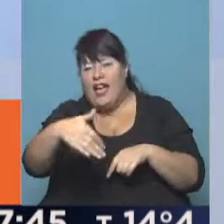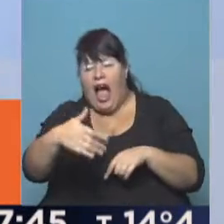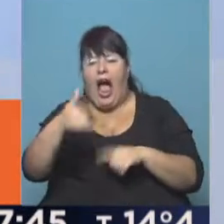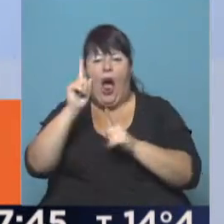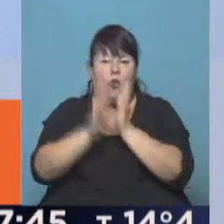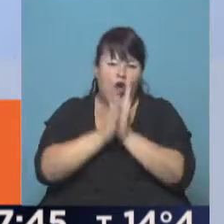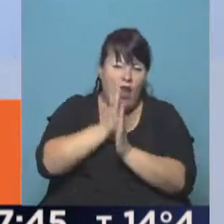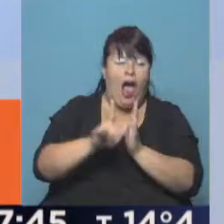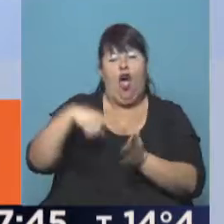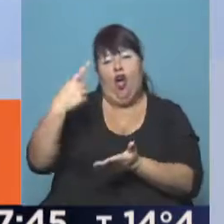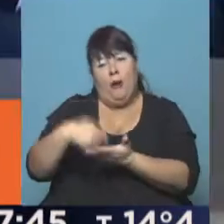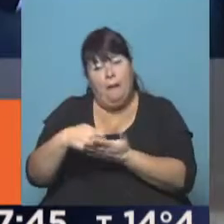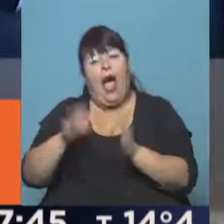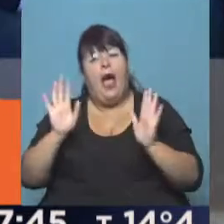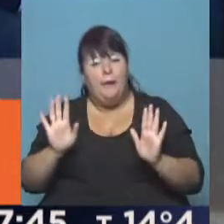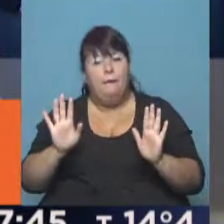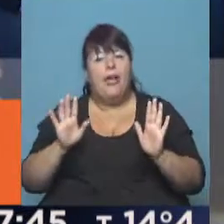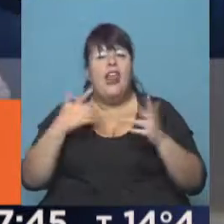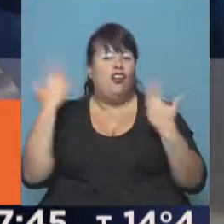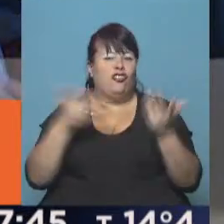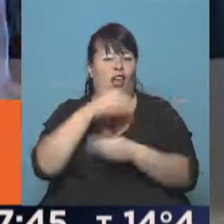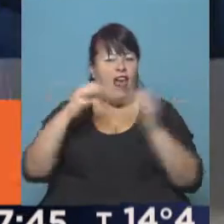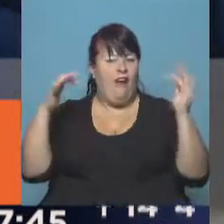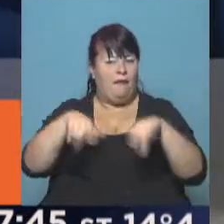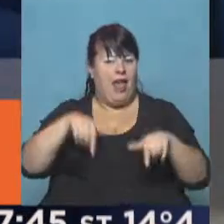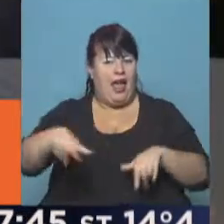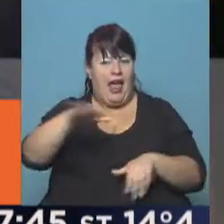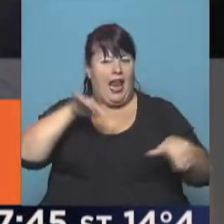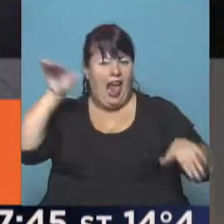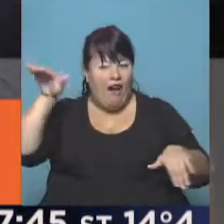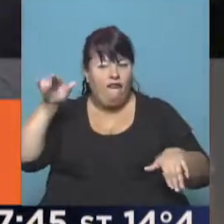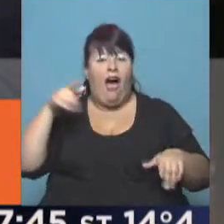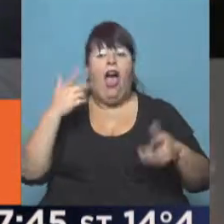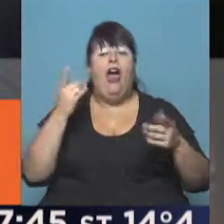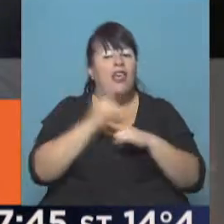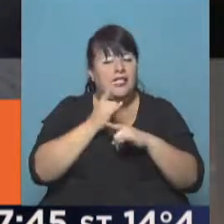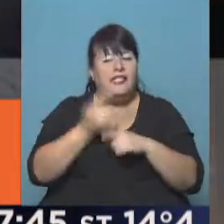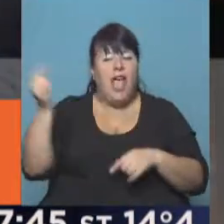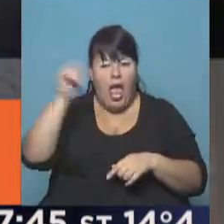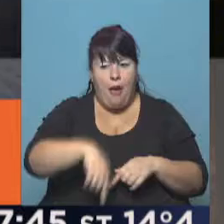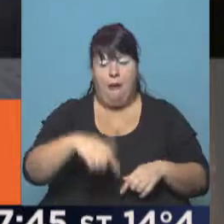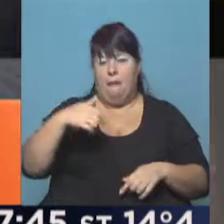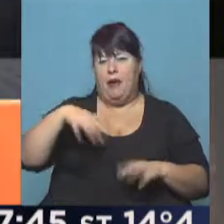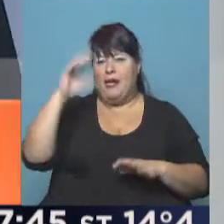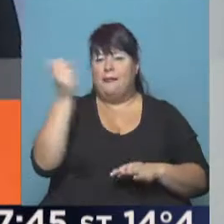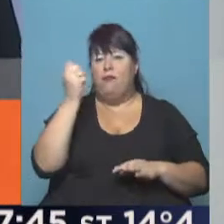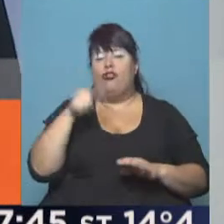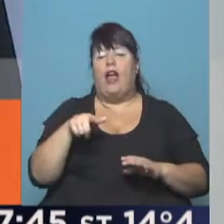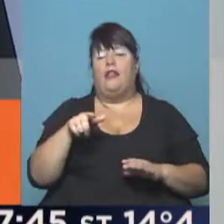algunos gratuitos, otros pagos, pero realmente esperando a toda la familia en La Falda, que bueno, siempre nos visitan. Nuestros